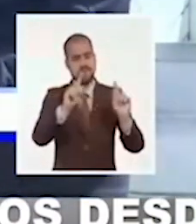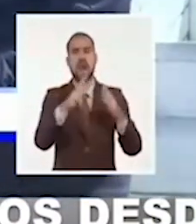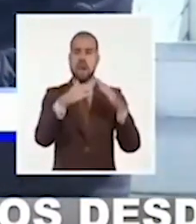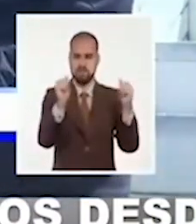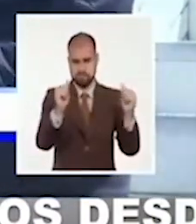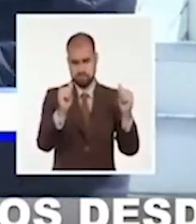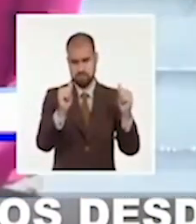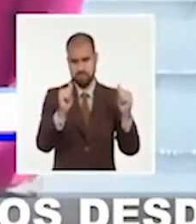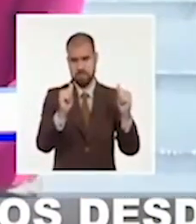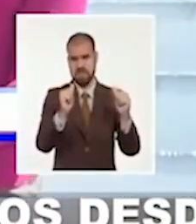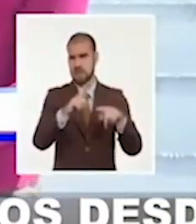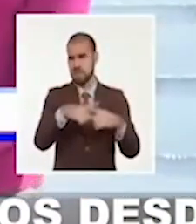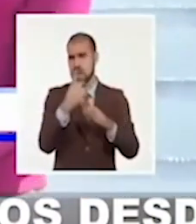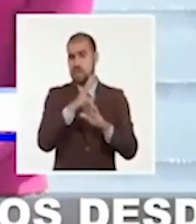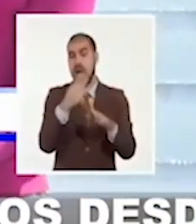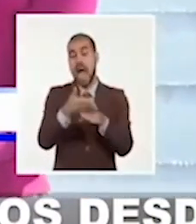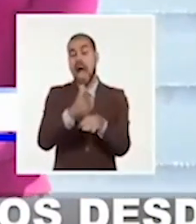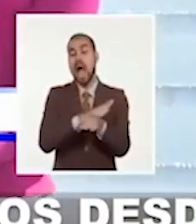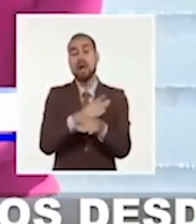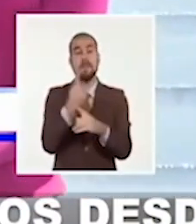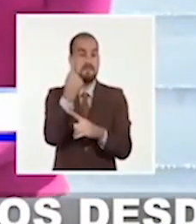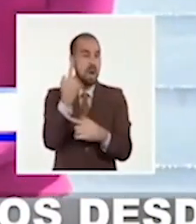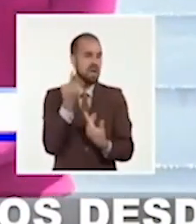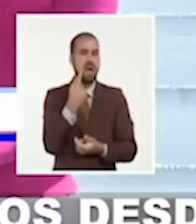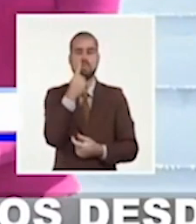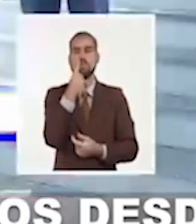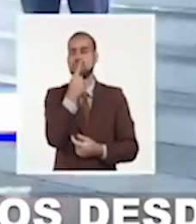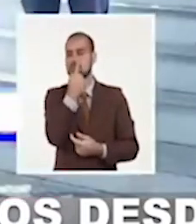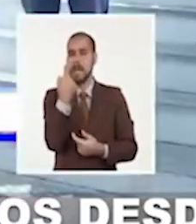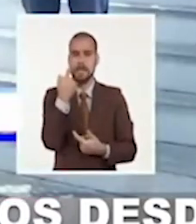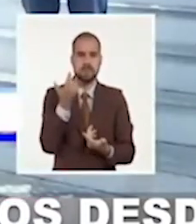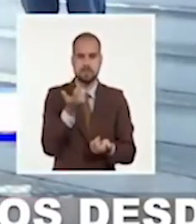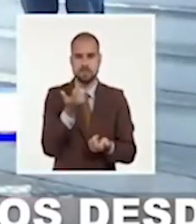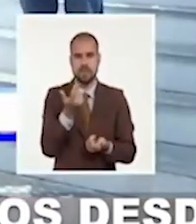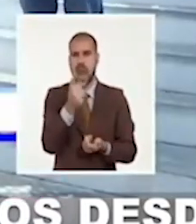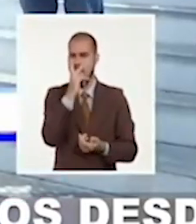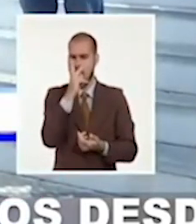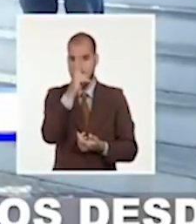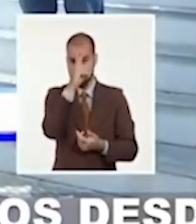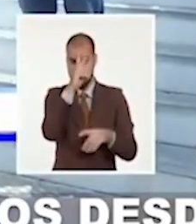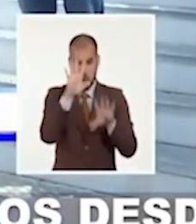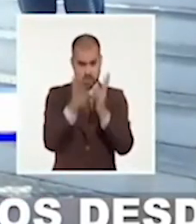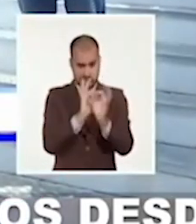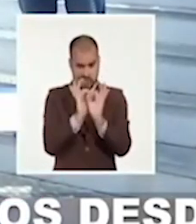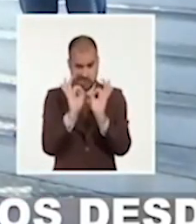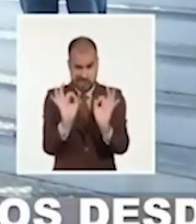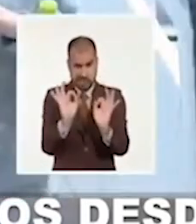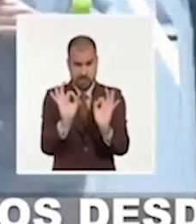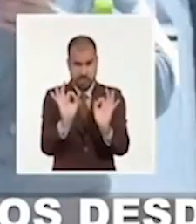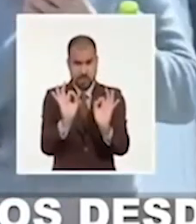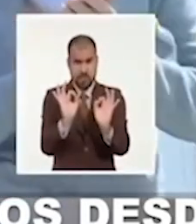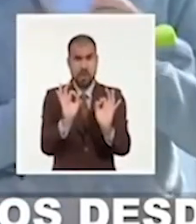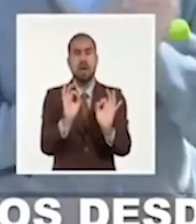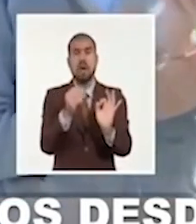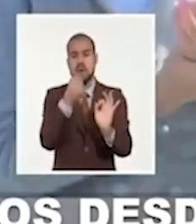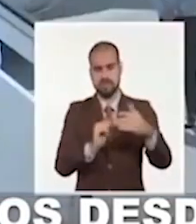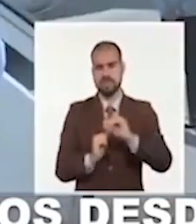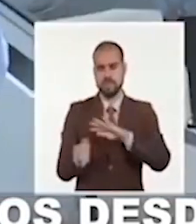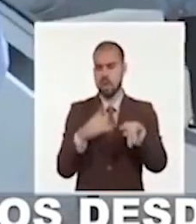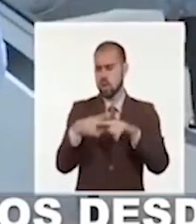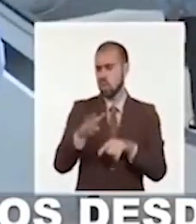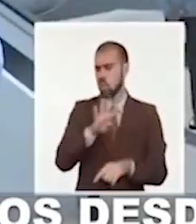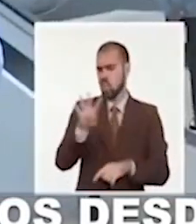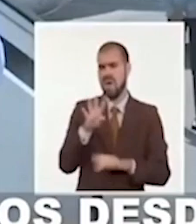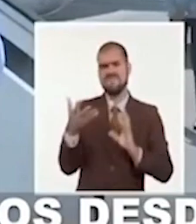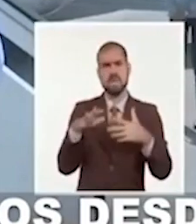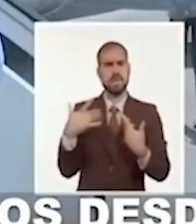es precisamente el tema migratorio. Imagínense que López Obrador va a hablar en Cuba y va a estar abordando este tema migratorio cuando